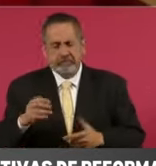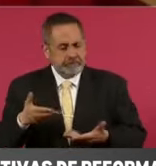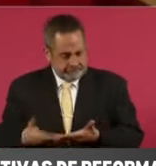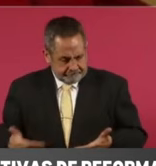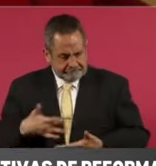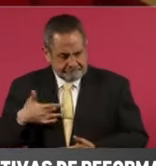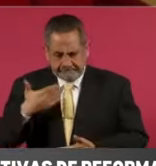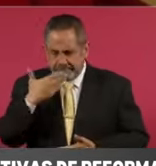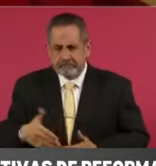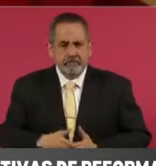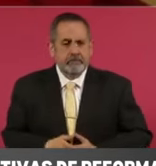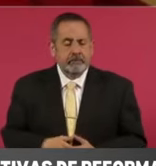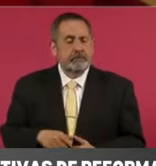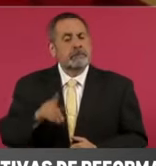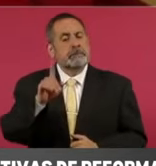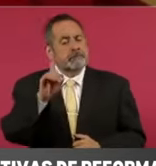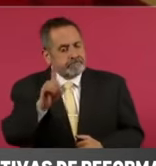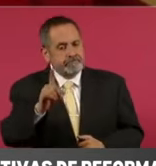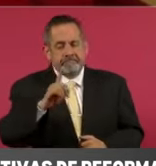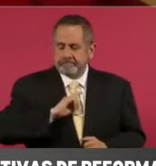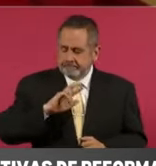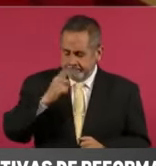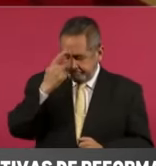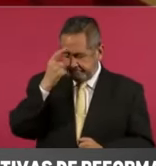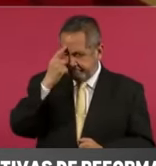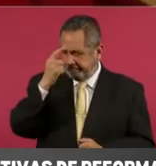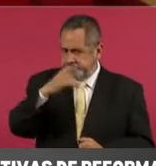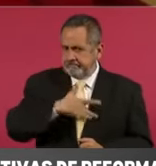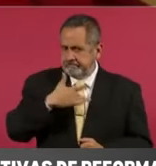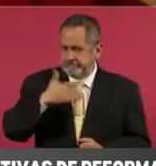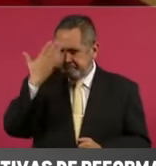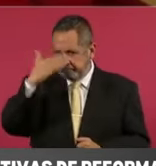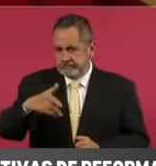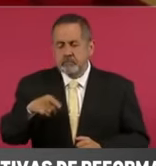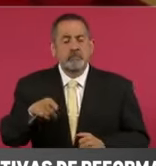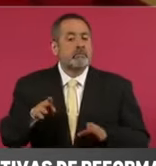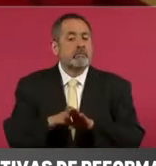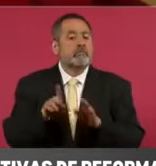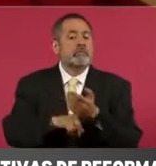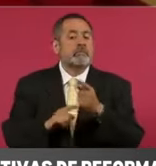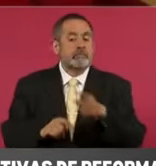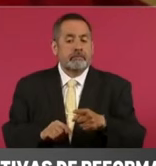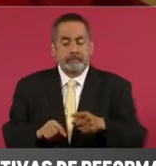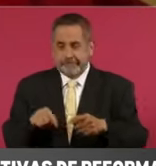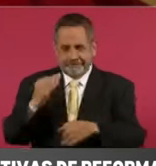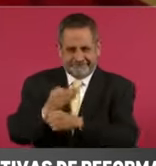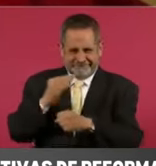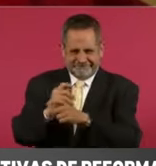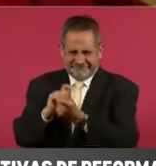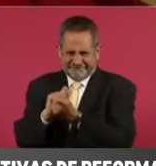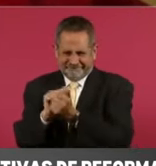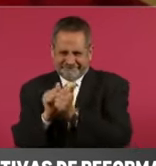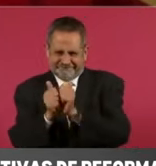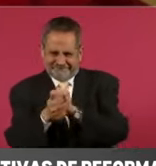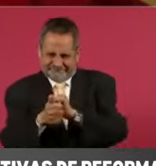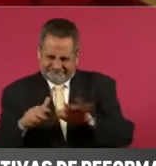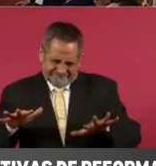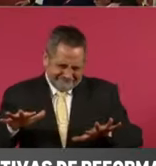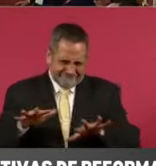consciente también que el éxito de la transformación en